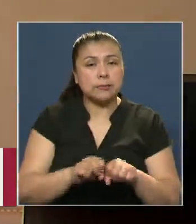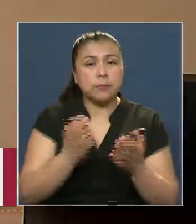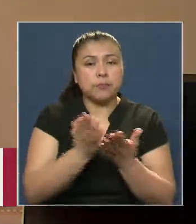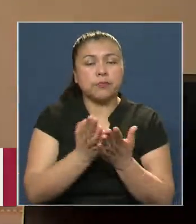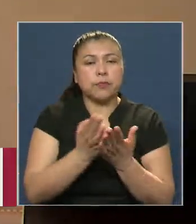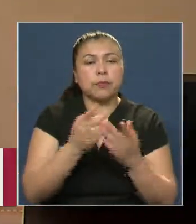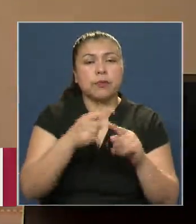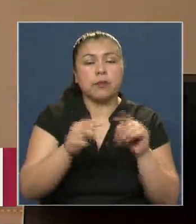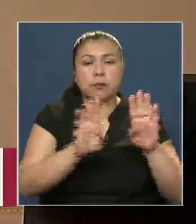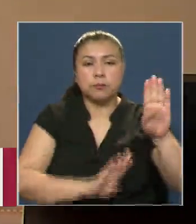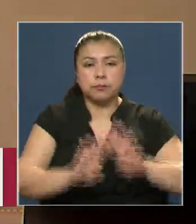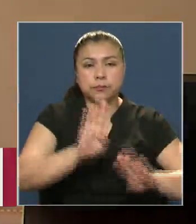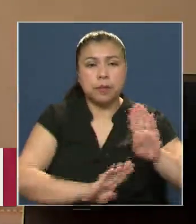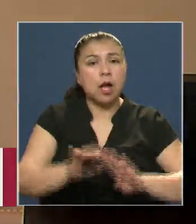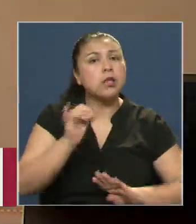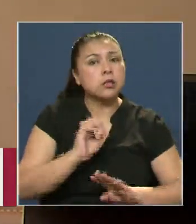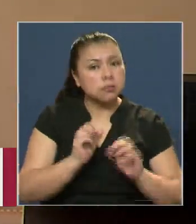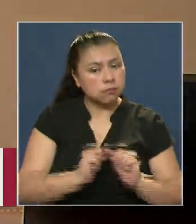media protegida